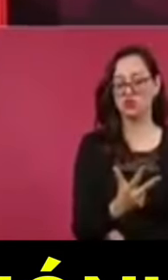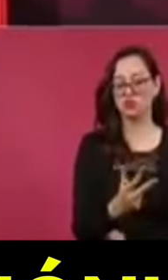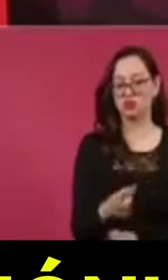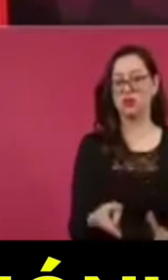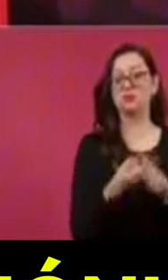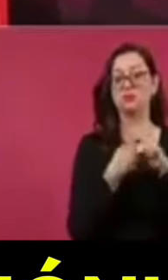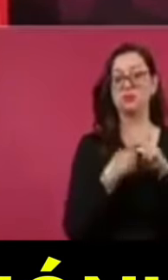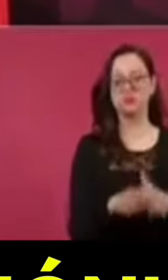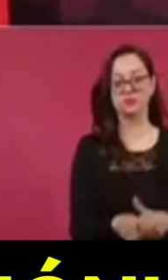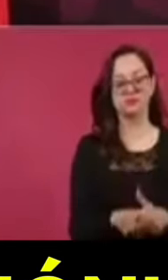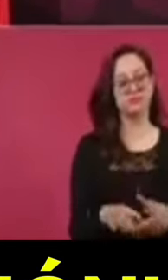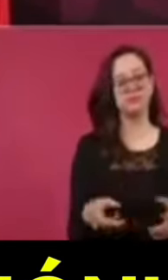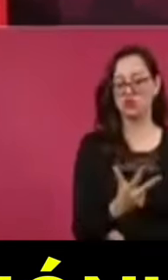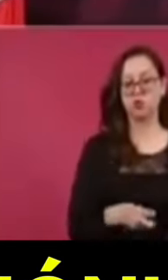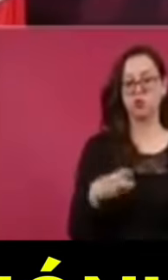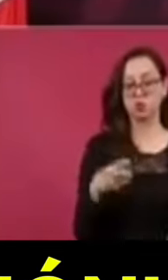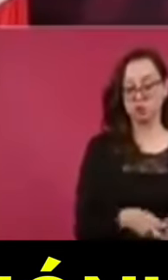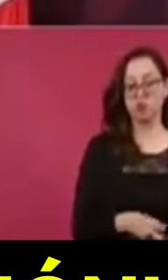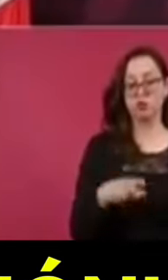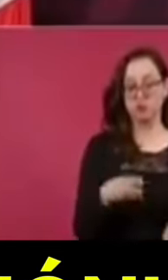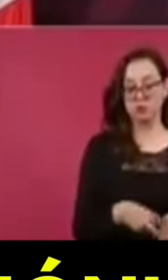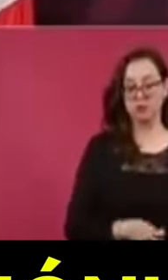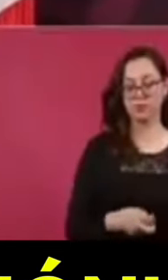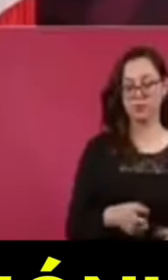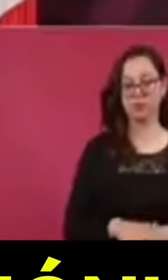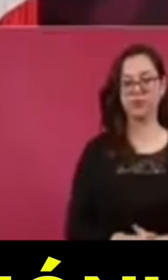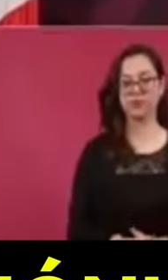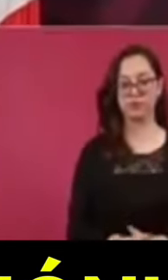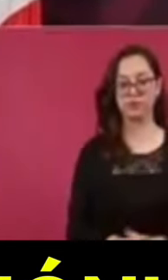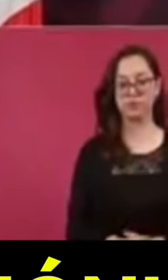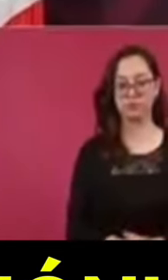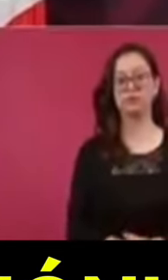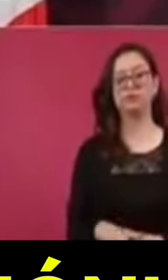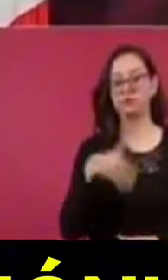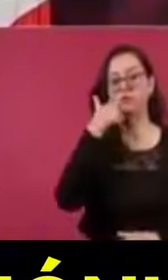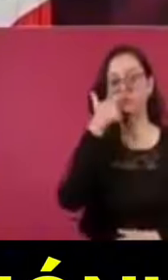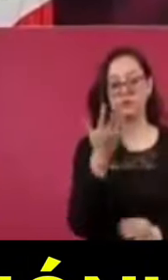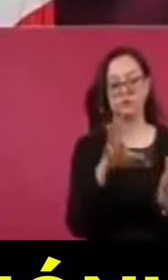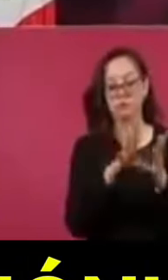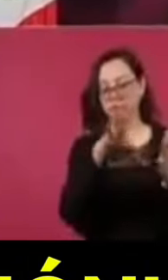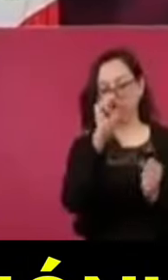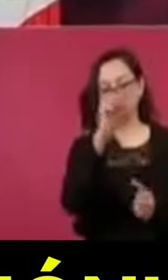Y es a partir de los 65. Entonces ya queremos que quede.